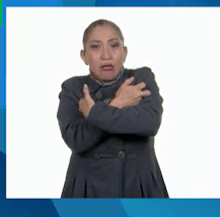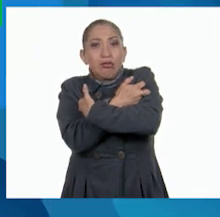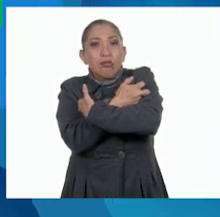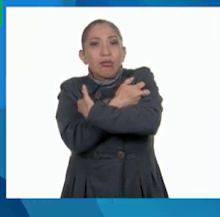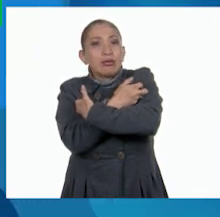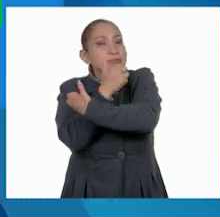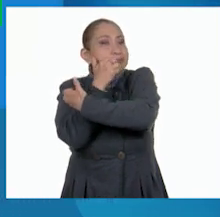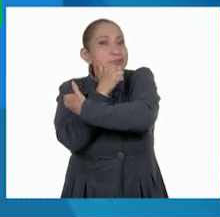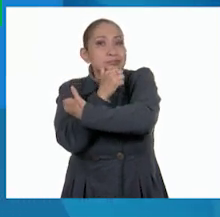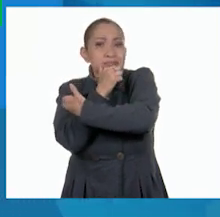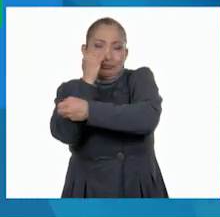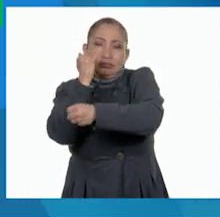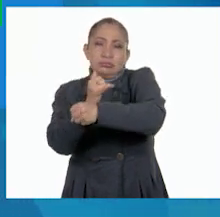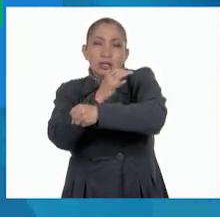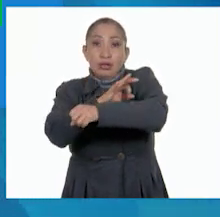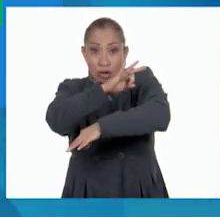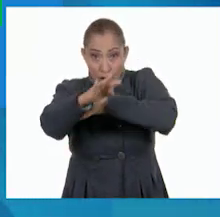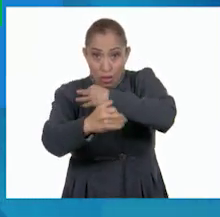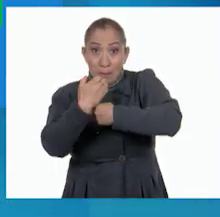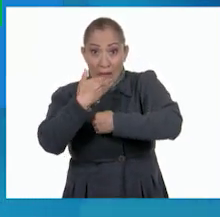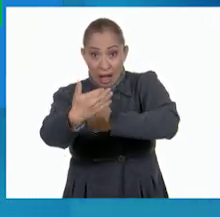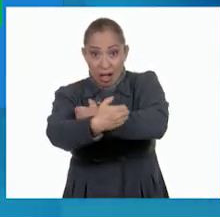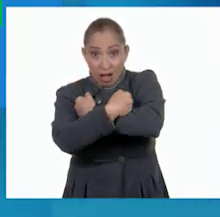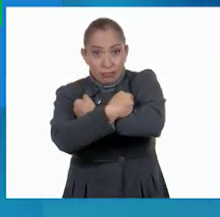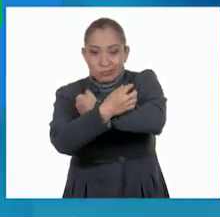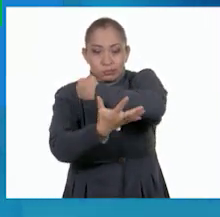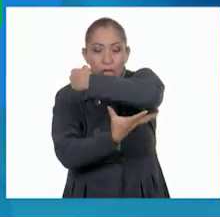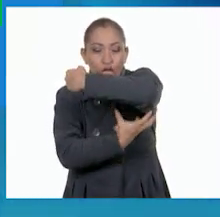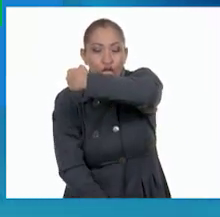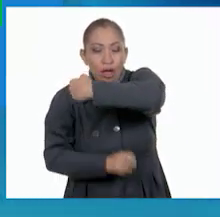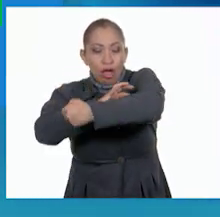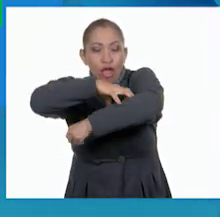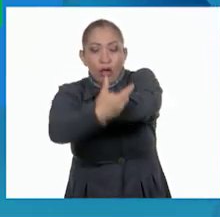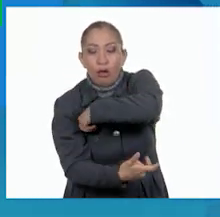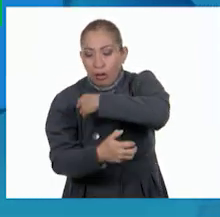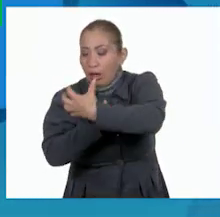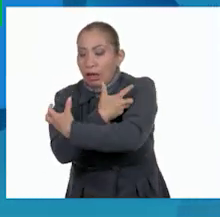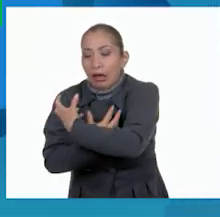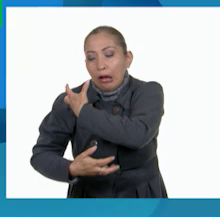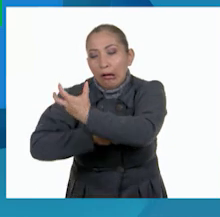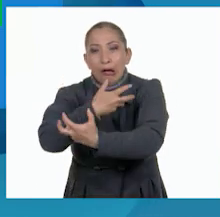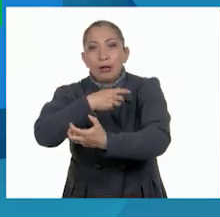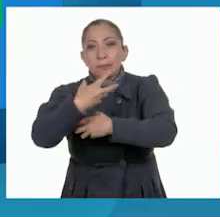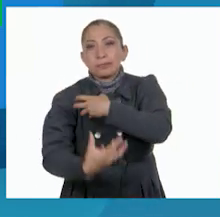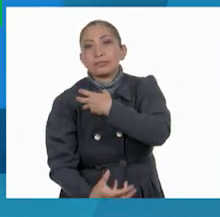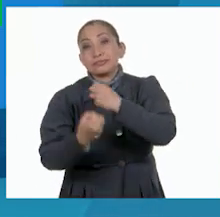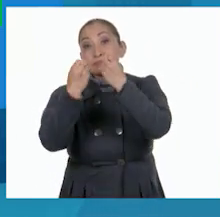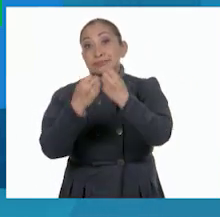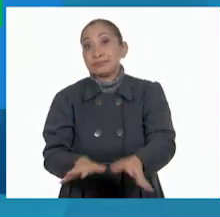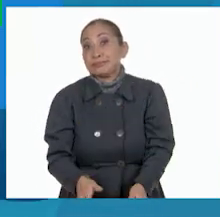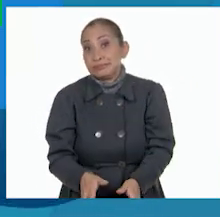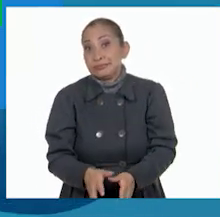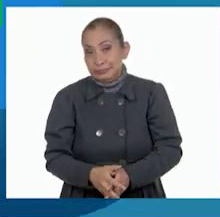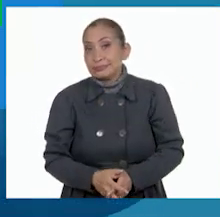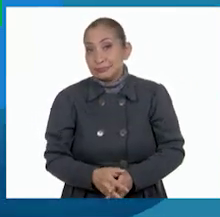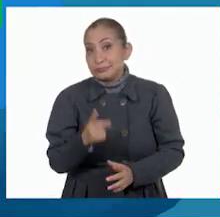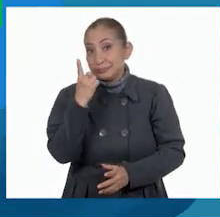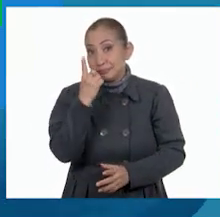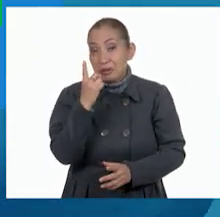pues no es posible sujetarlas con seguridad, por lo que podría perderse alguna de ellas.